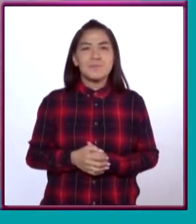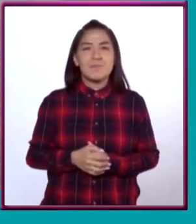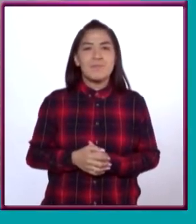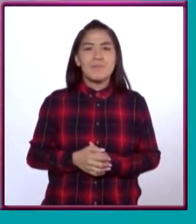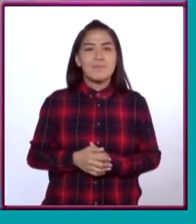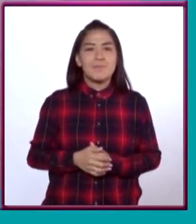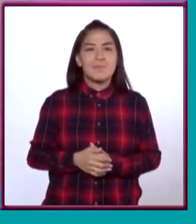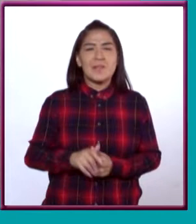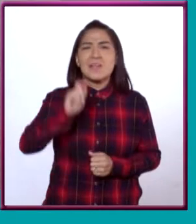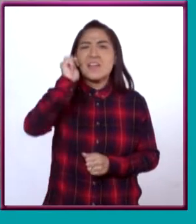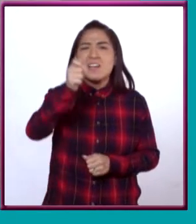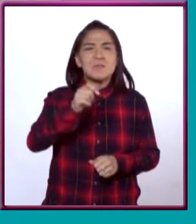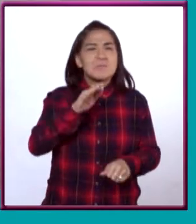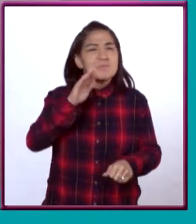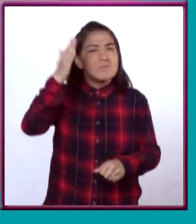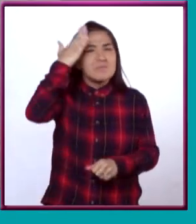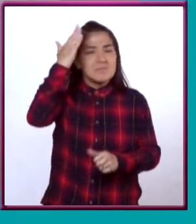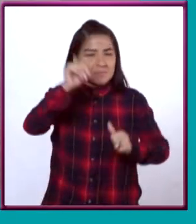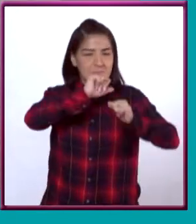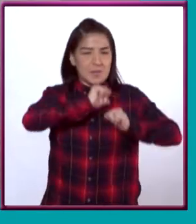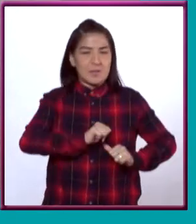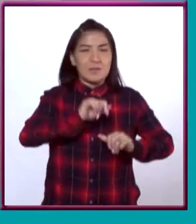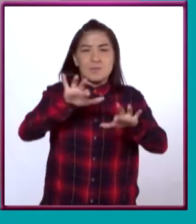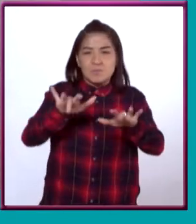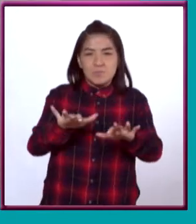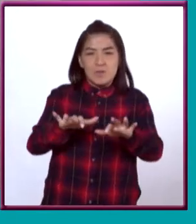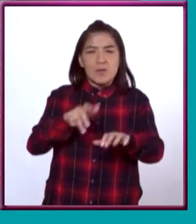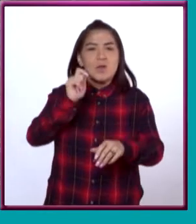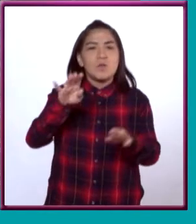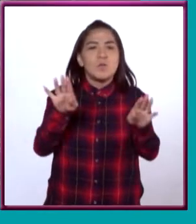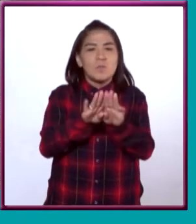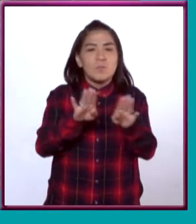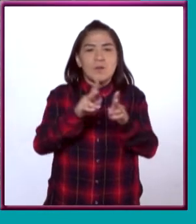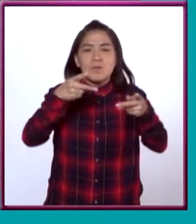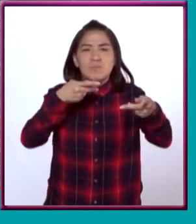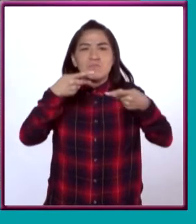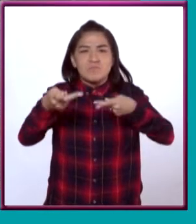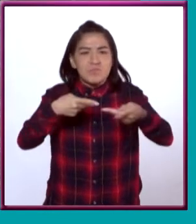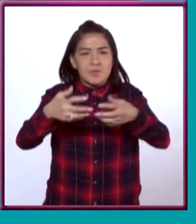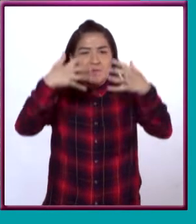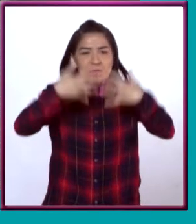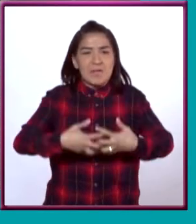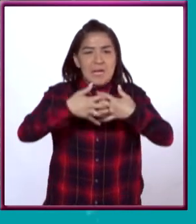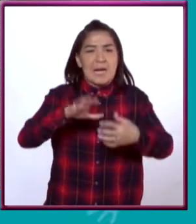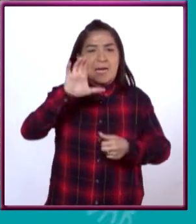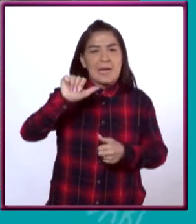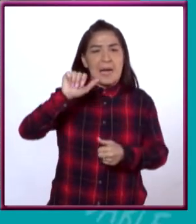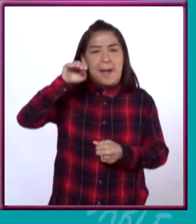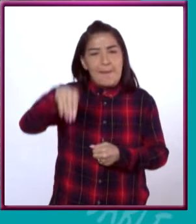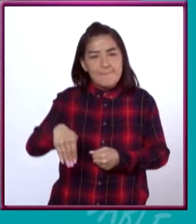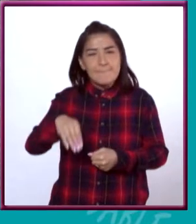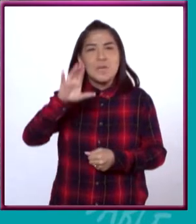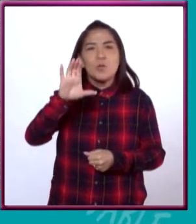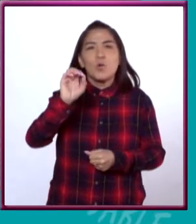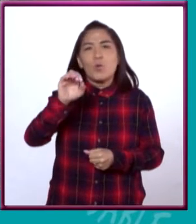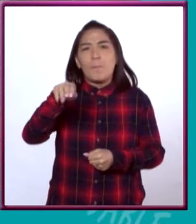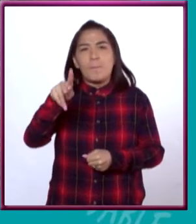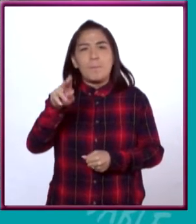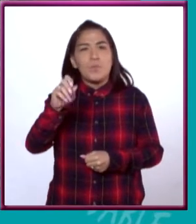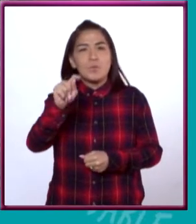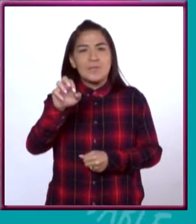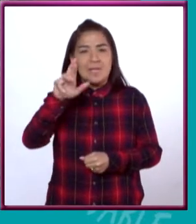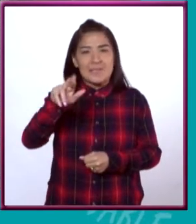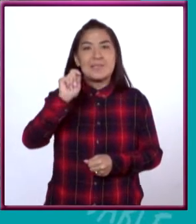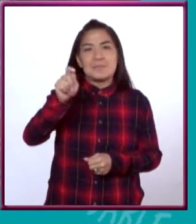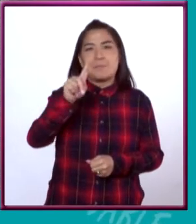El padre del diseño asistido por computadora, o CAD, y de la fabricación asistida por computadora, o CAM,